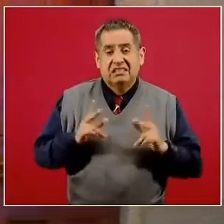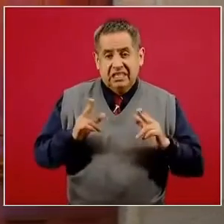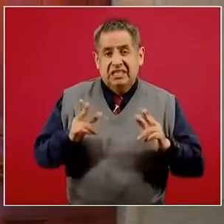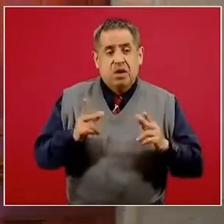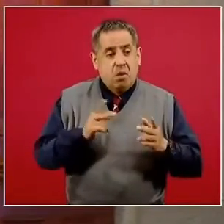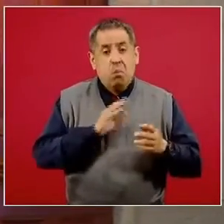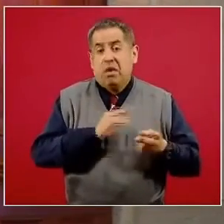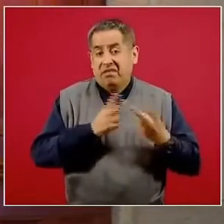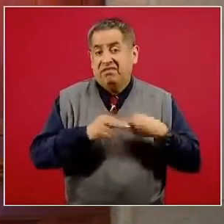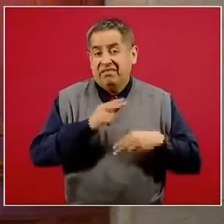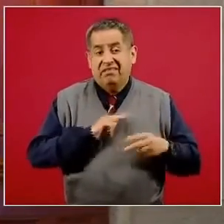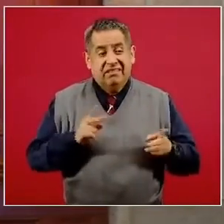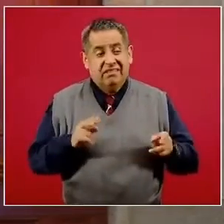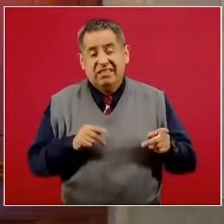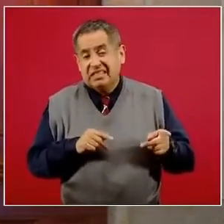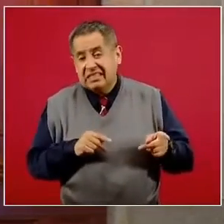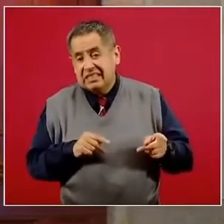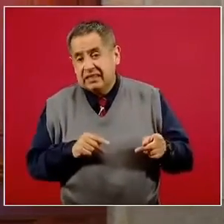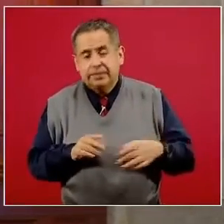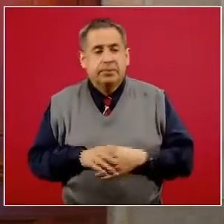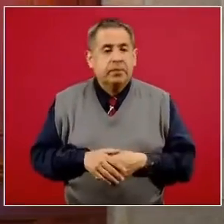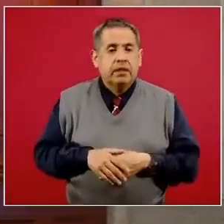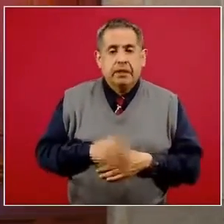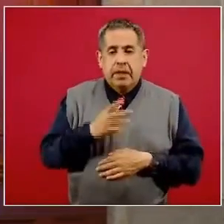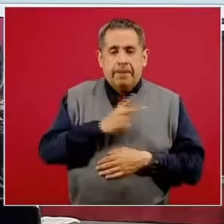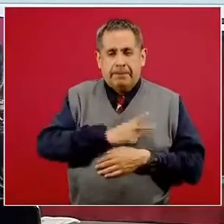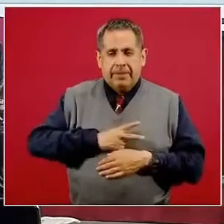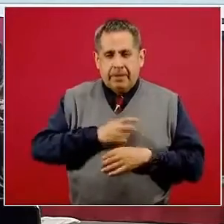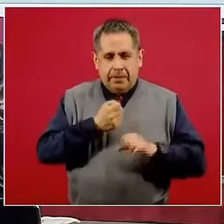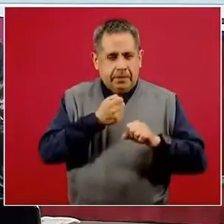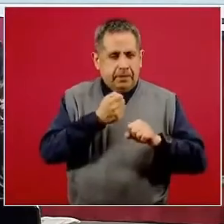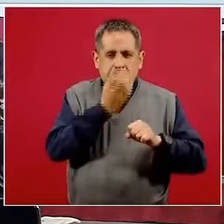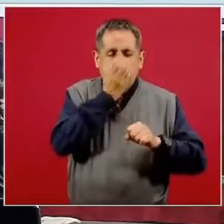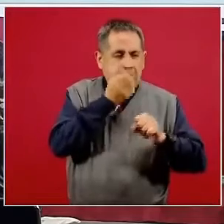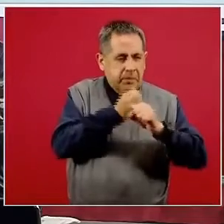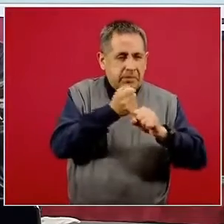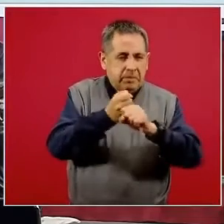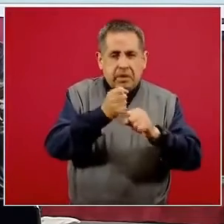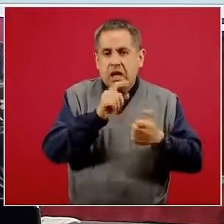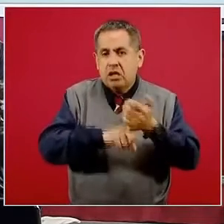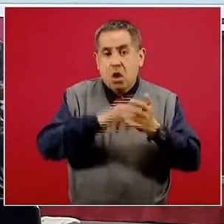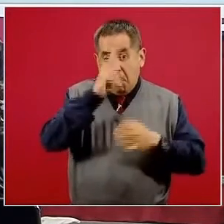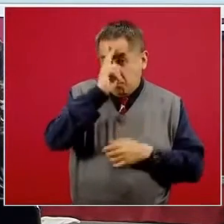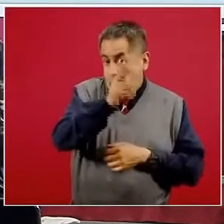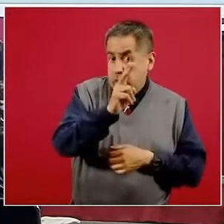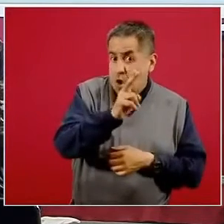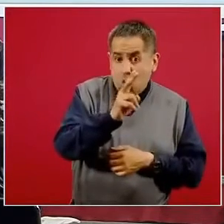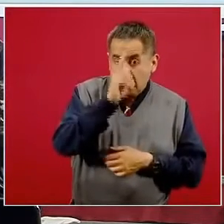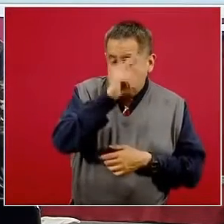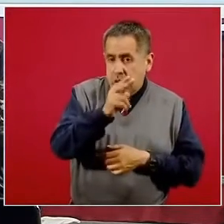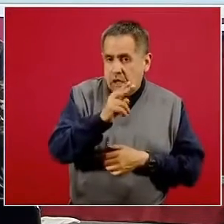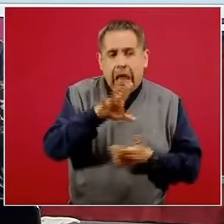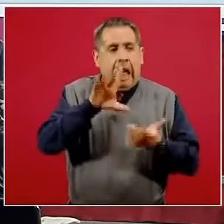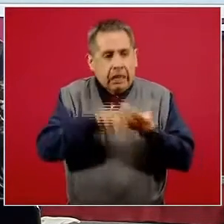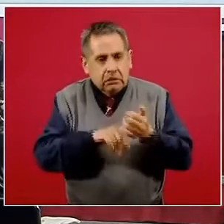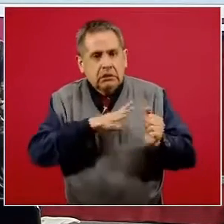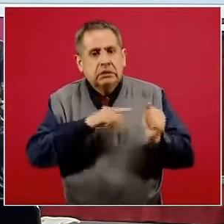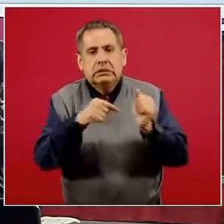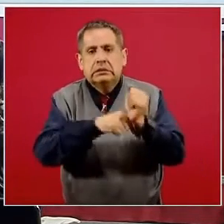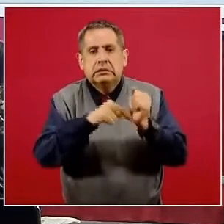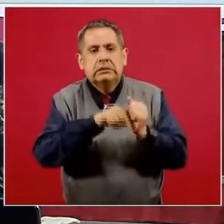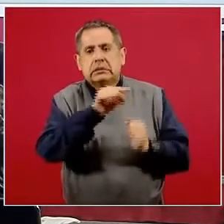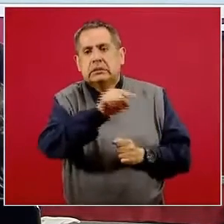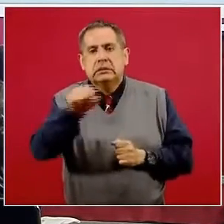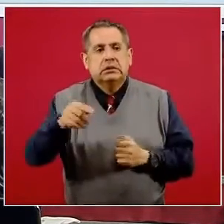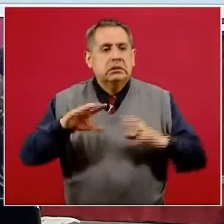otras enfermedades. Los plaguicidas que están prohibidos los encontramos, sin embargo, presentes